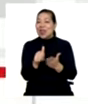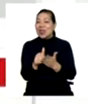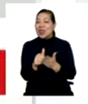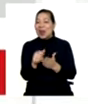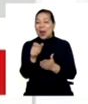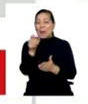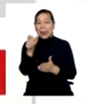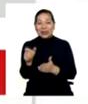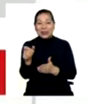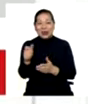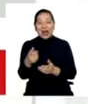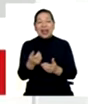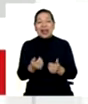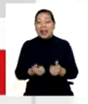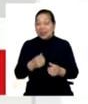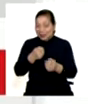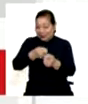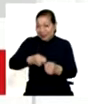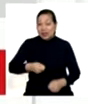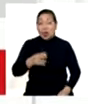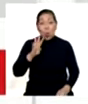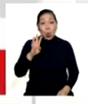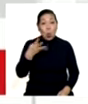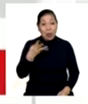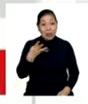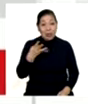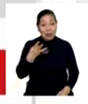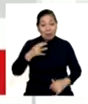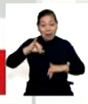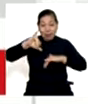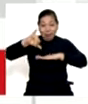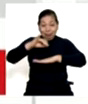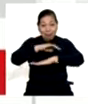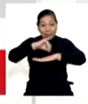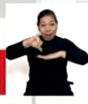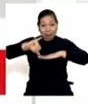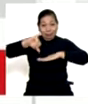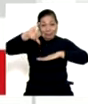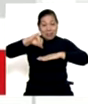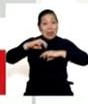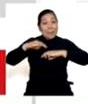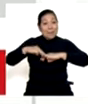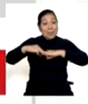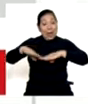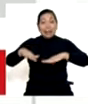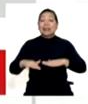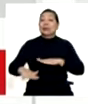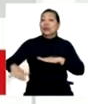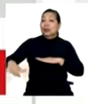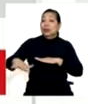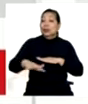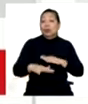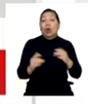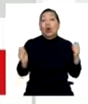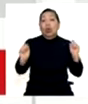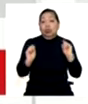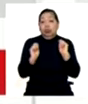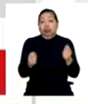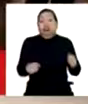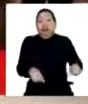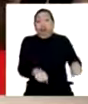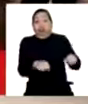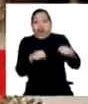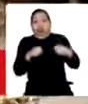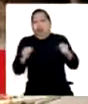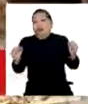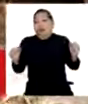agrario. Estamos a cerca de 4.000 metros sobre el nivel del mar, entregando cobertizos para